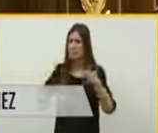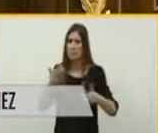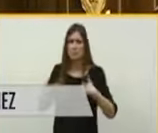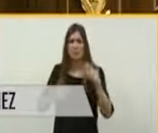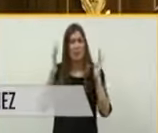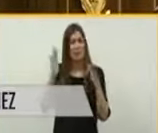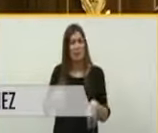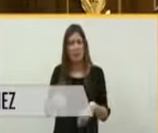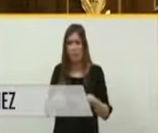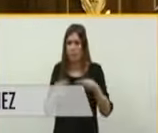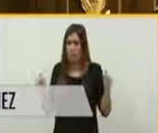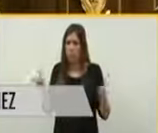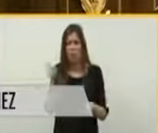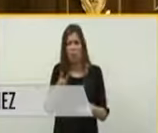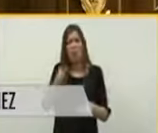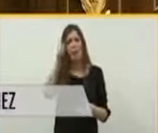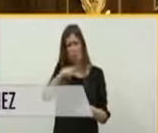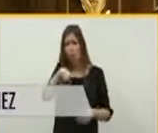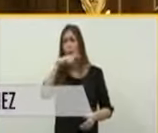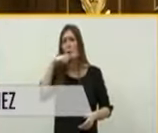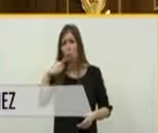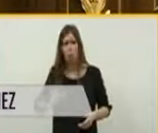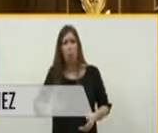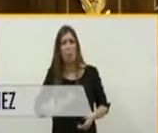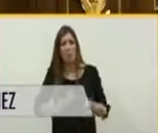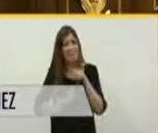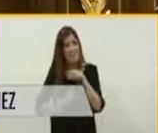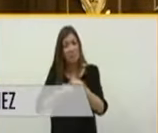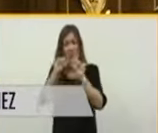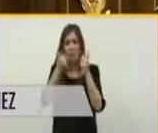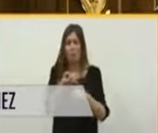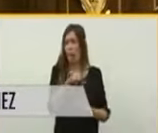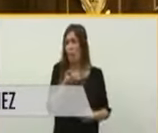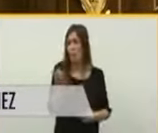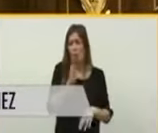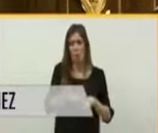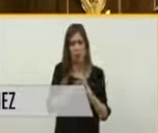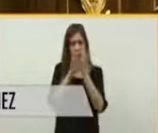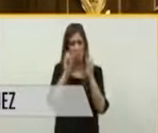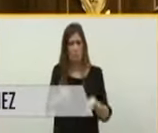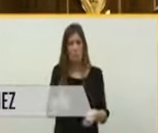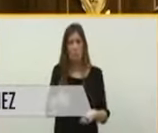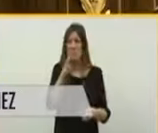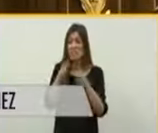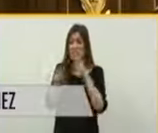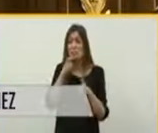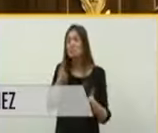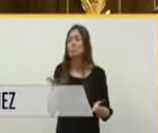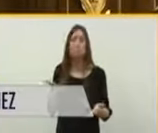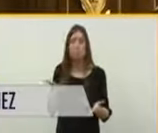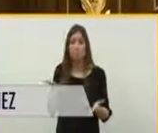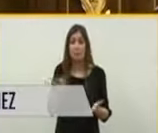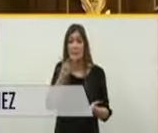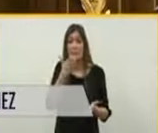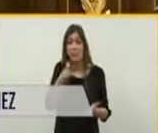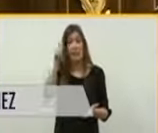dejan profundas cicatrices. Y esa es la peor manera de alcanzar acuerdos y de querer alcanzarlos, si es que de verdad hay alguna intención